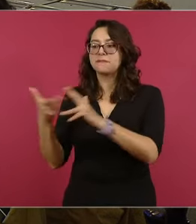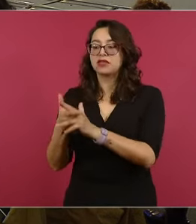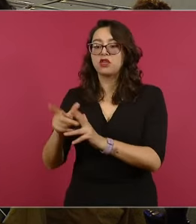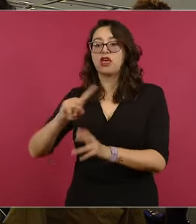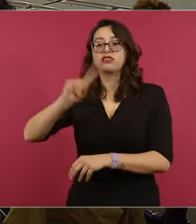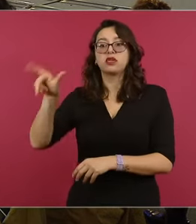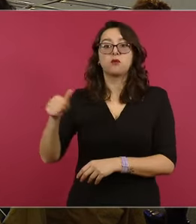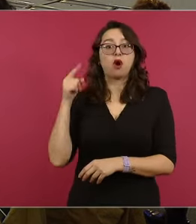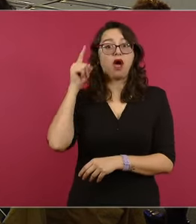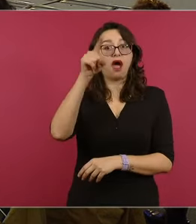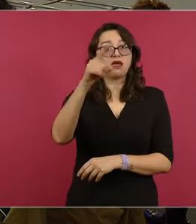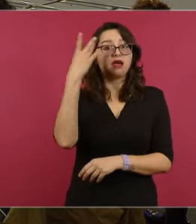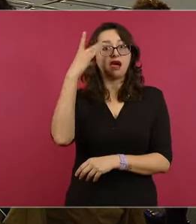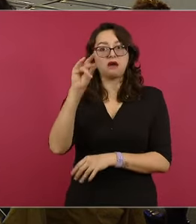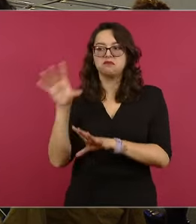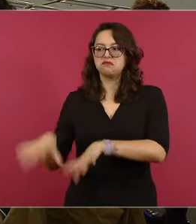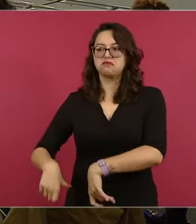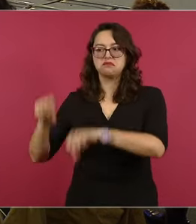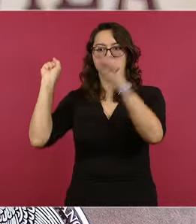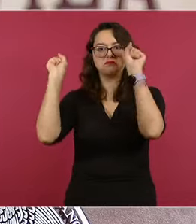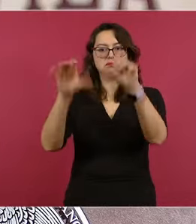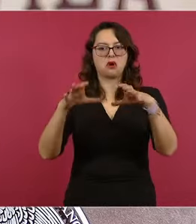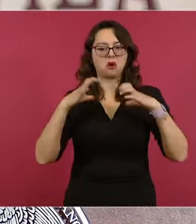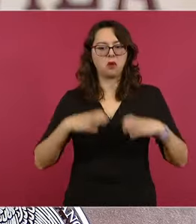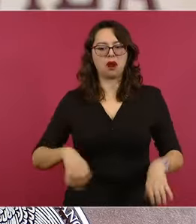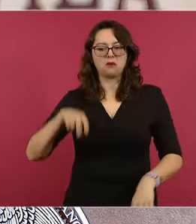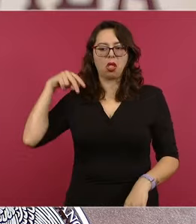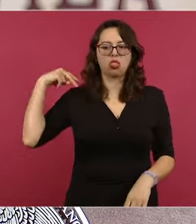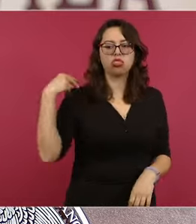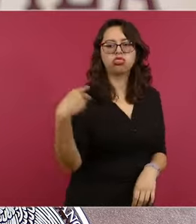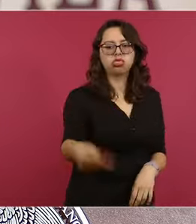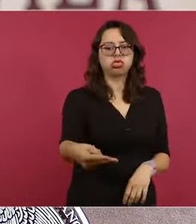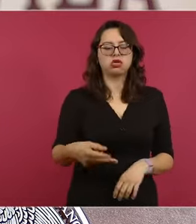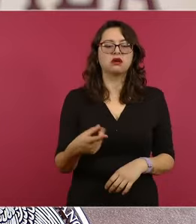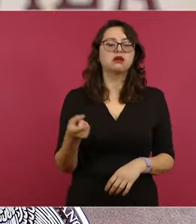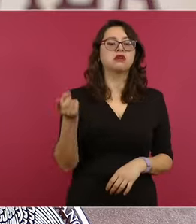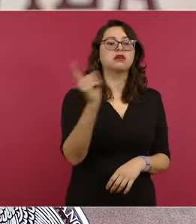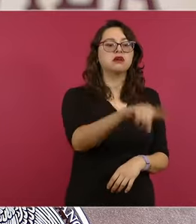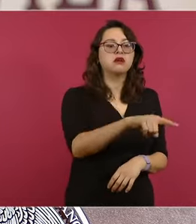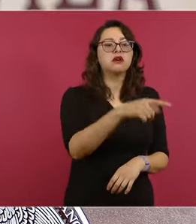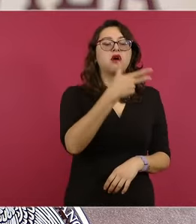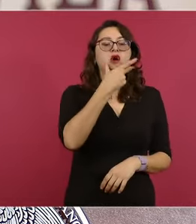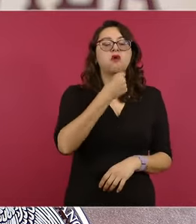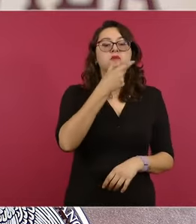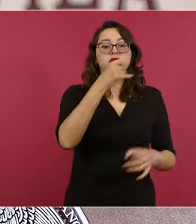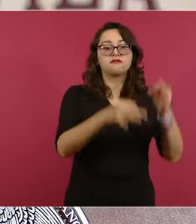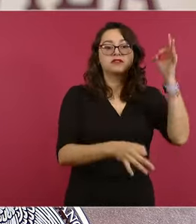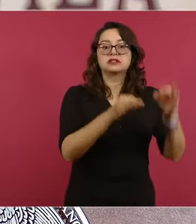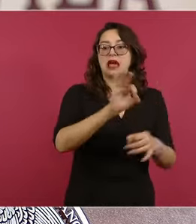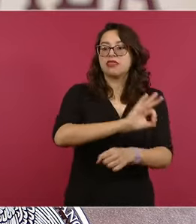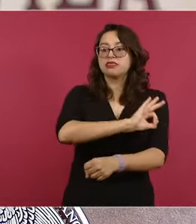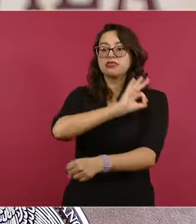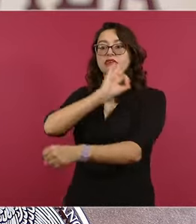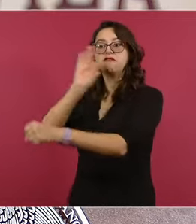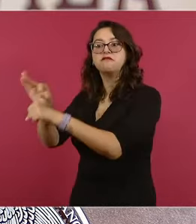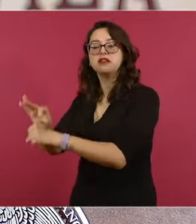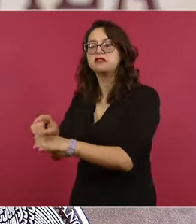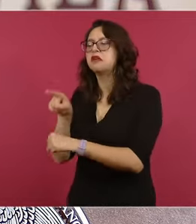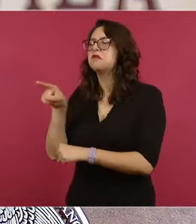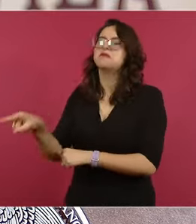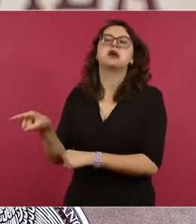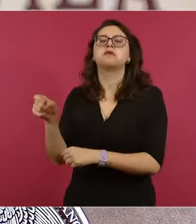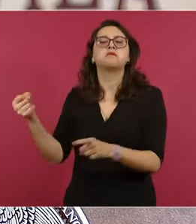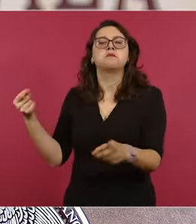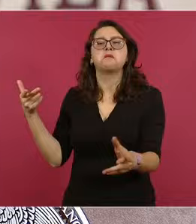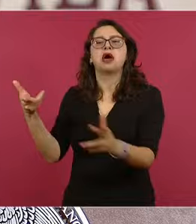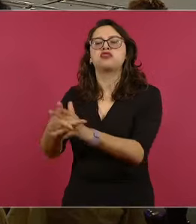por broncoaspiración debido a una congestión alcohólica. Sin embargo, la familia de Ariadna pidió a la Fiscalía General de